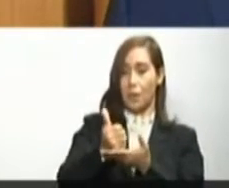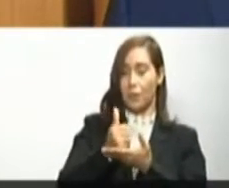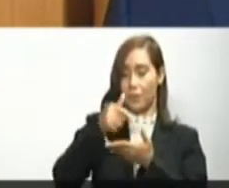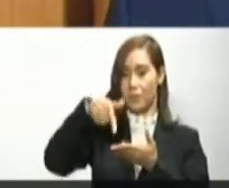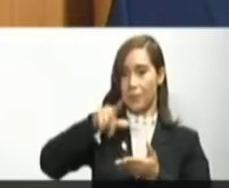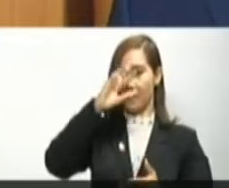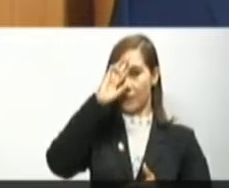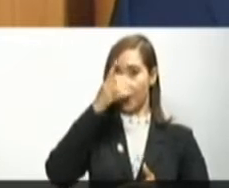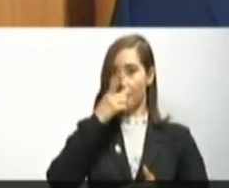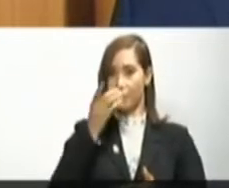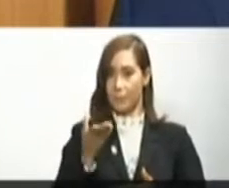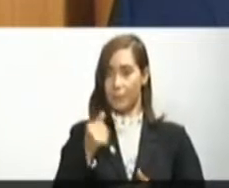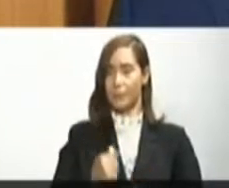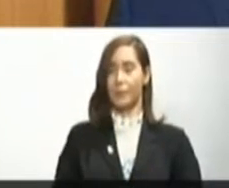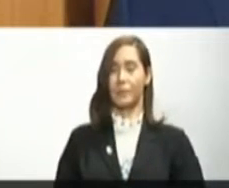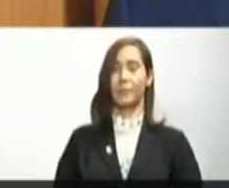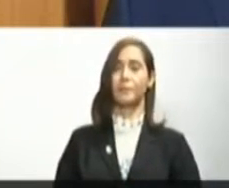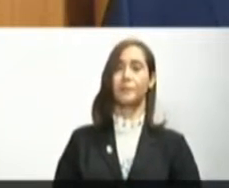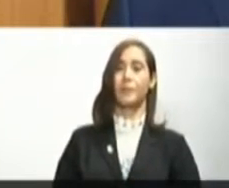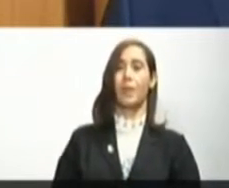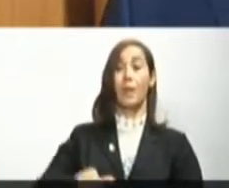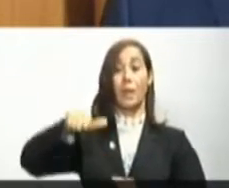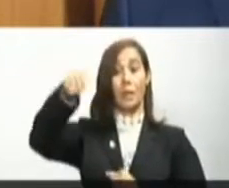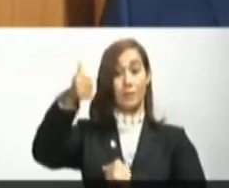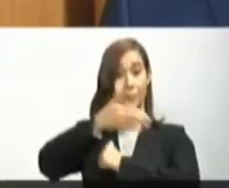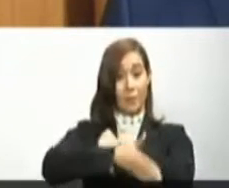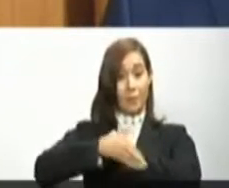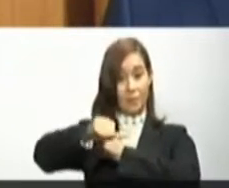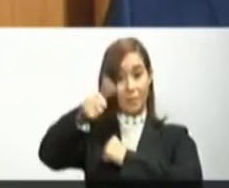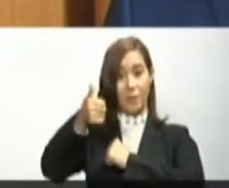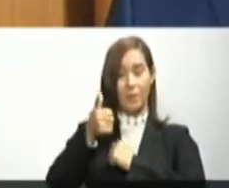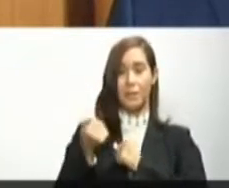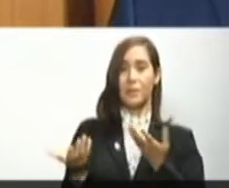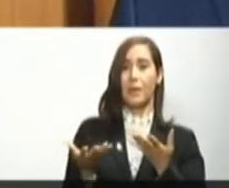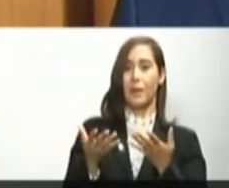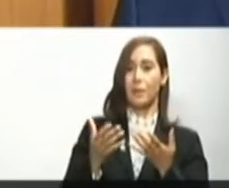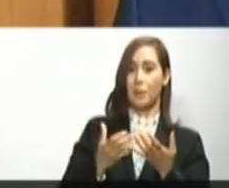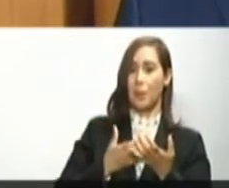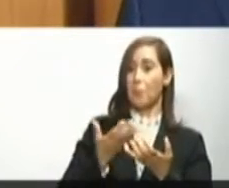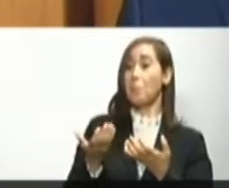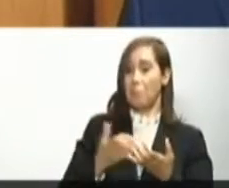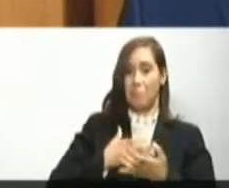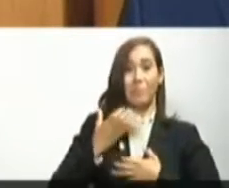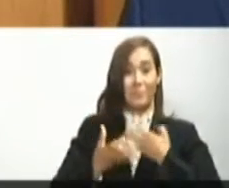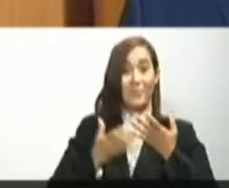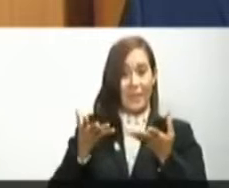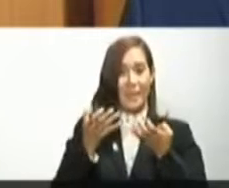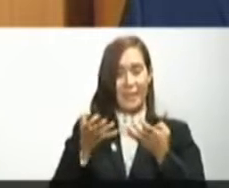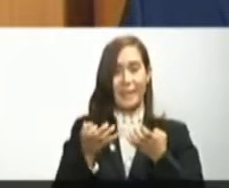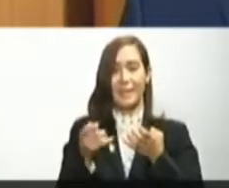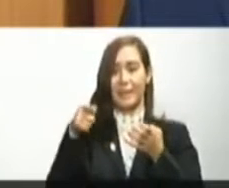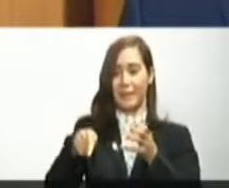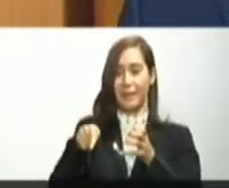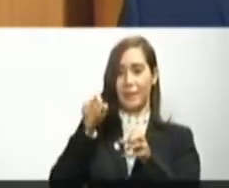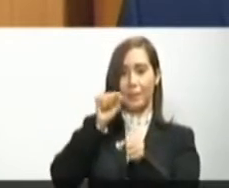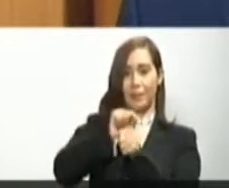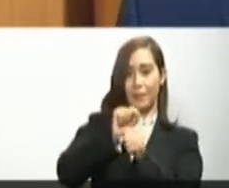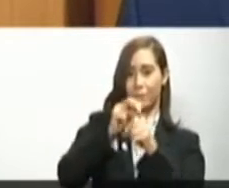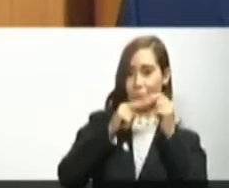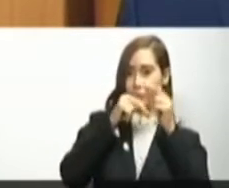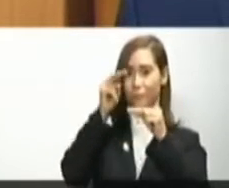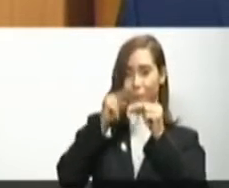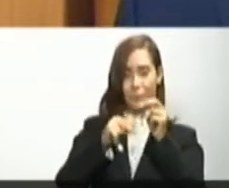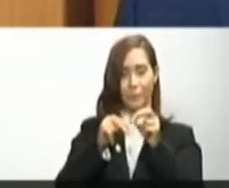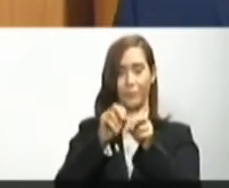país. Hay un gran ambiente y un gran entusiasmo para la inversión española en República Dominicana, que como ustedes